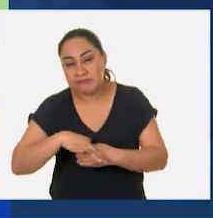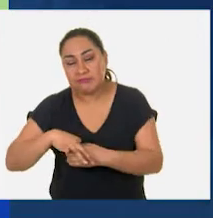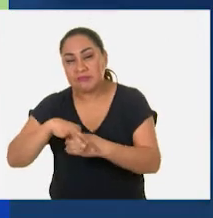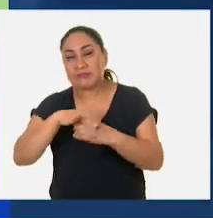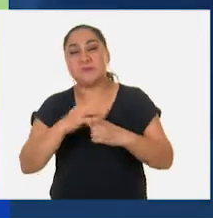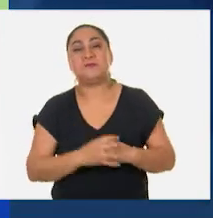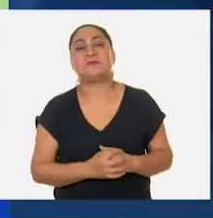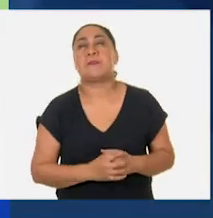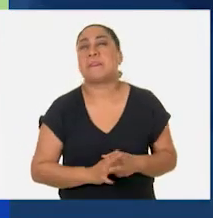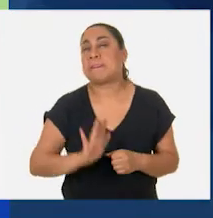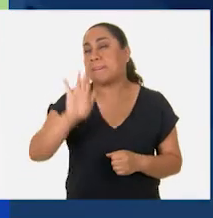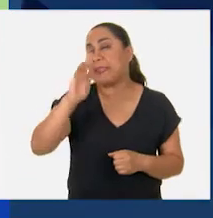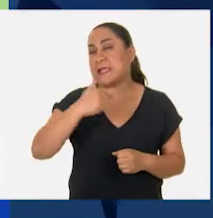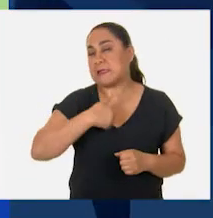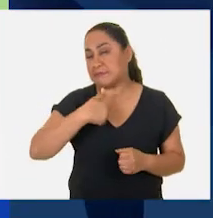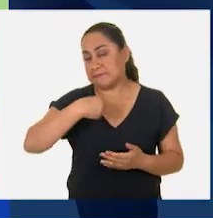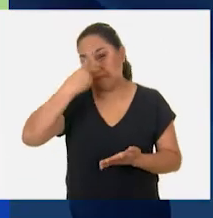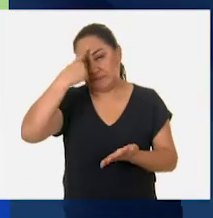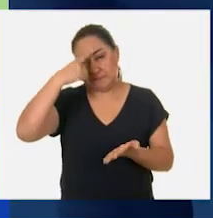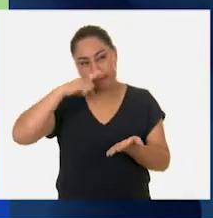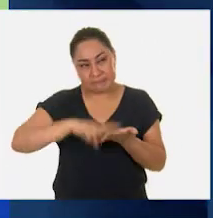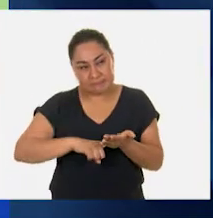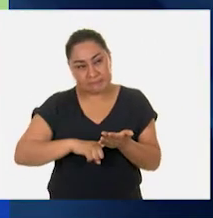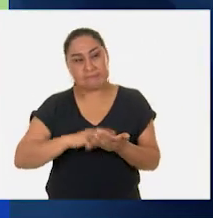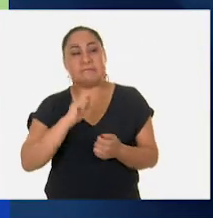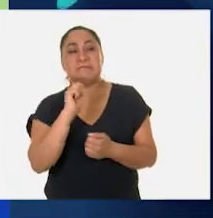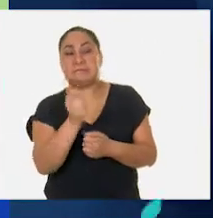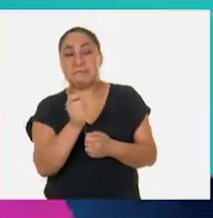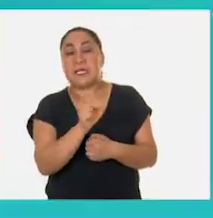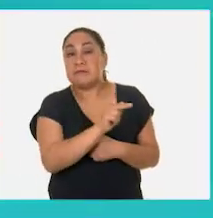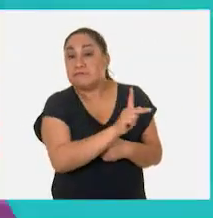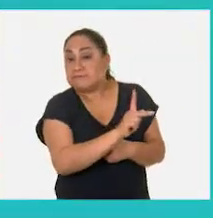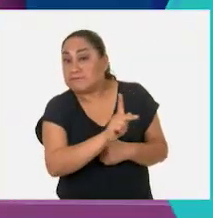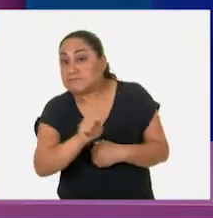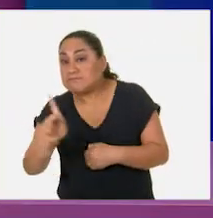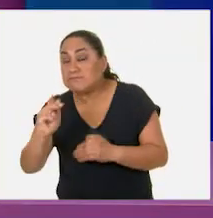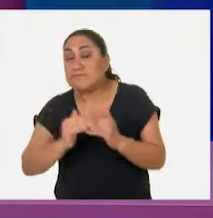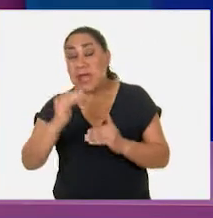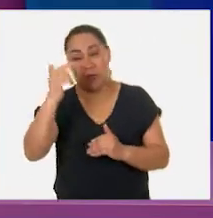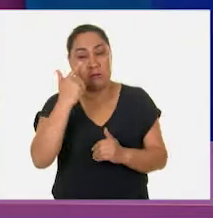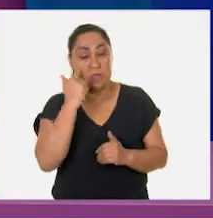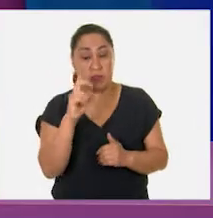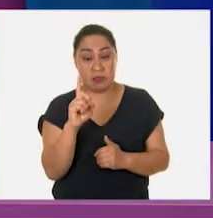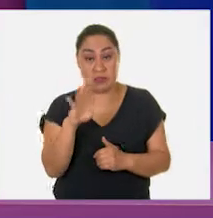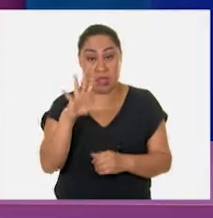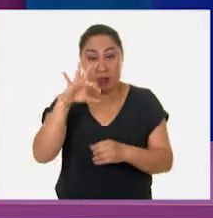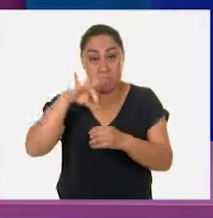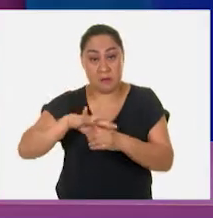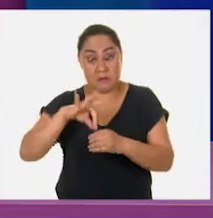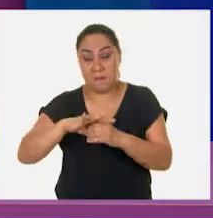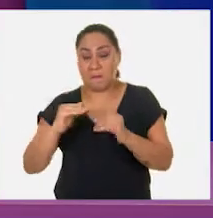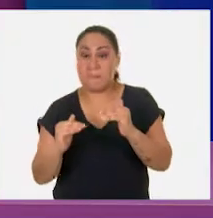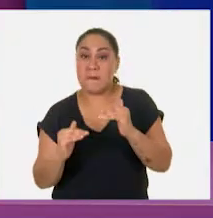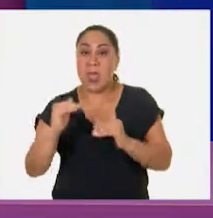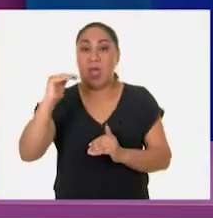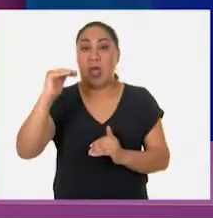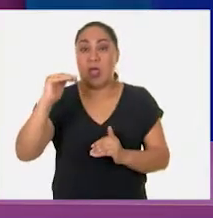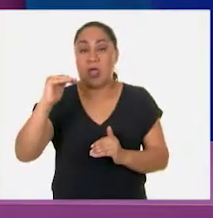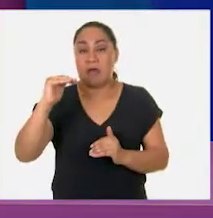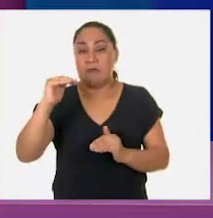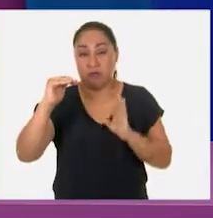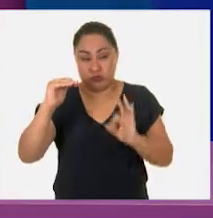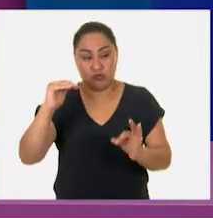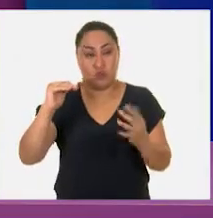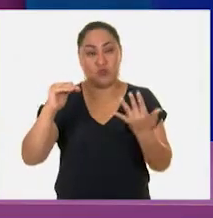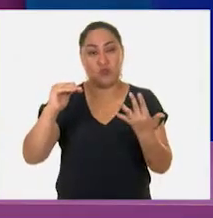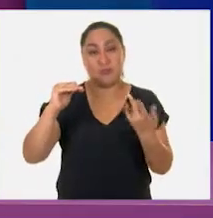Yo creo que fue por mayoría absoluta, porque 35 votos son más del 50% del total